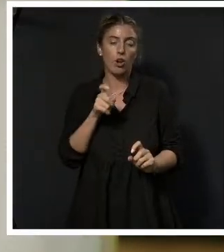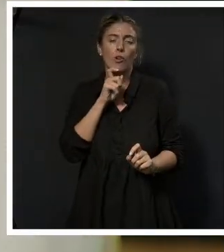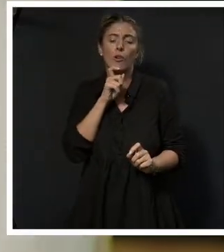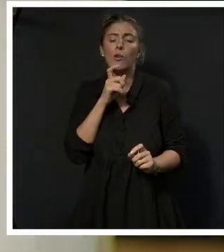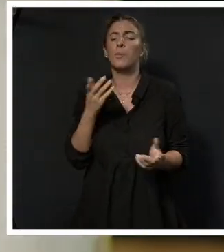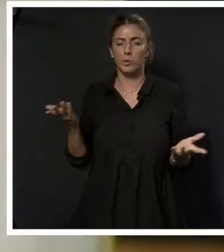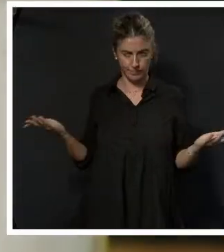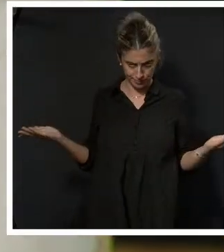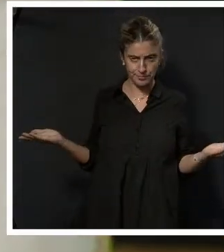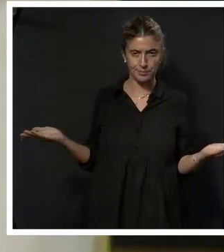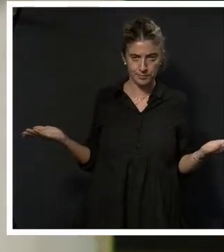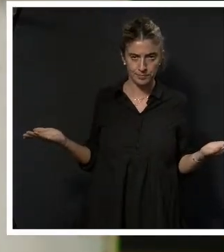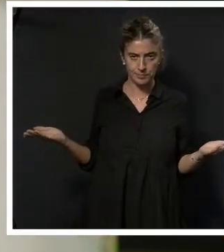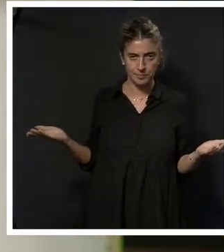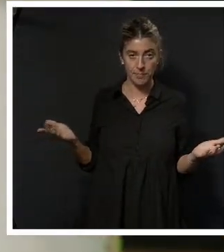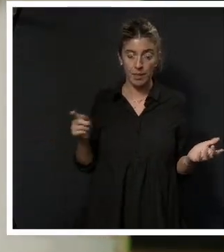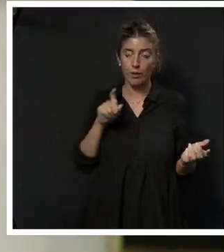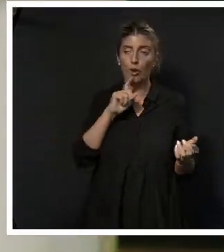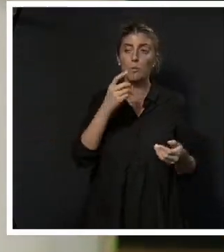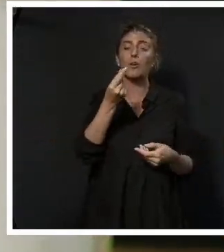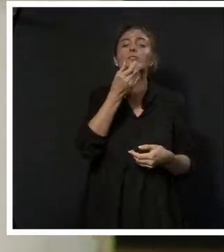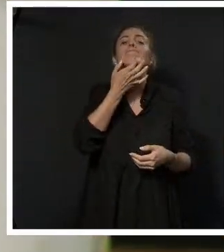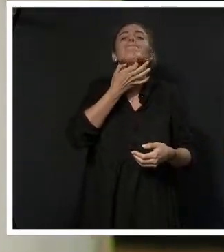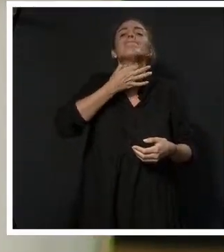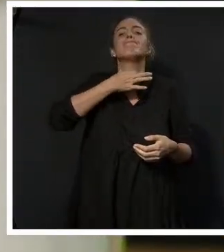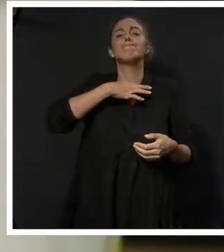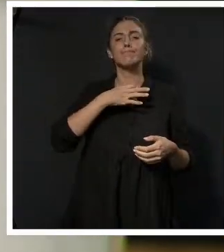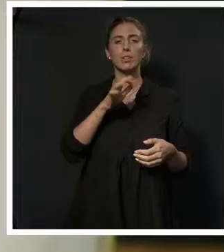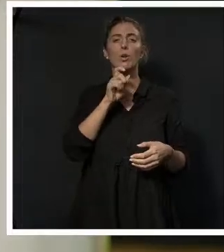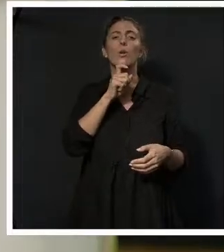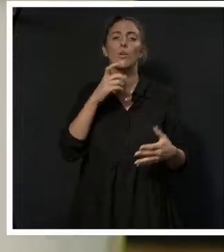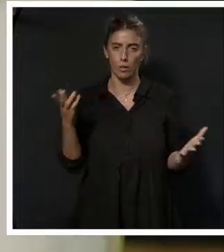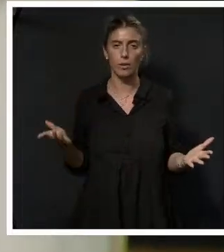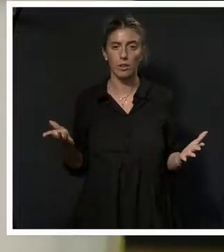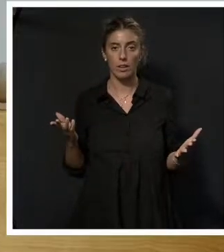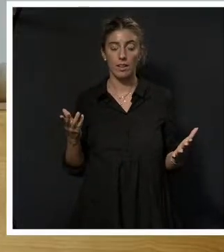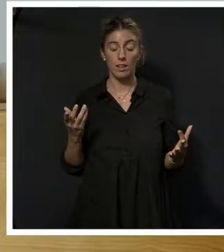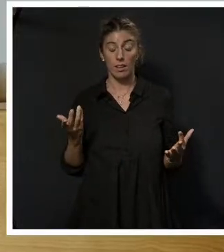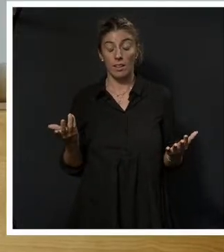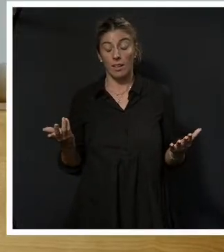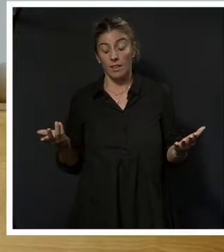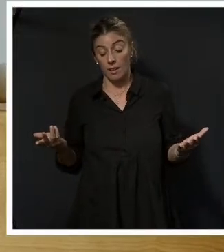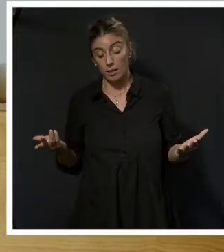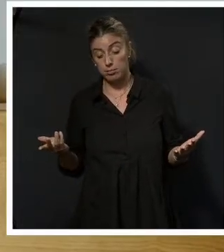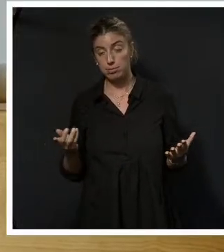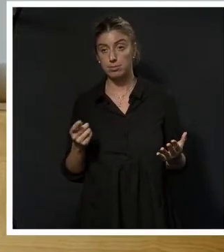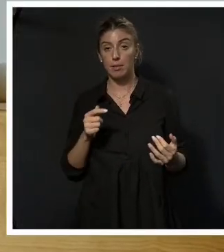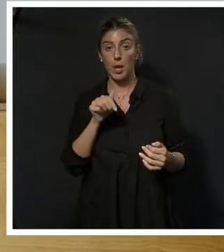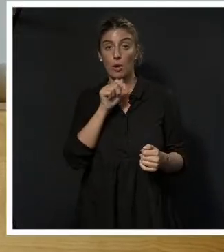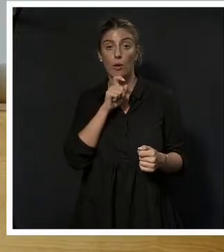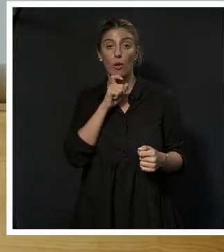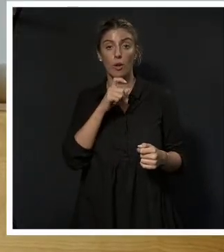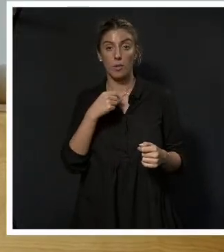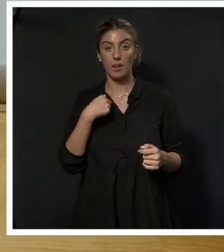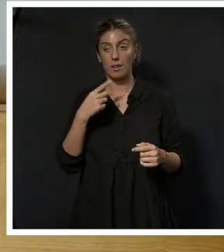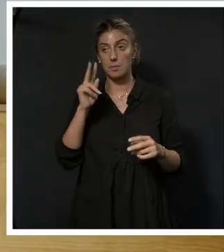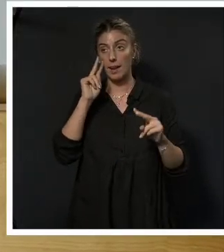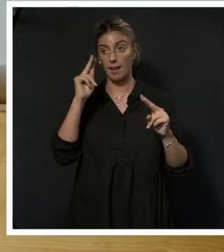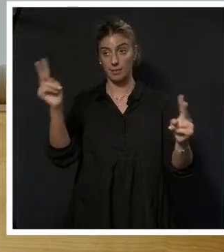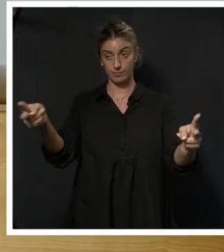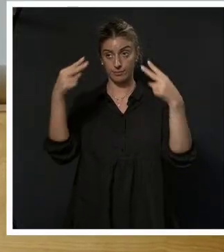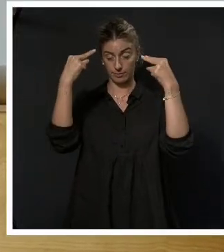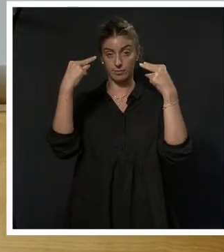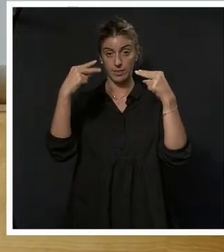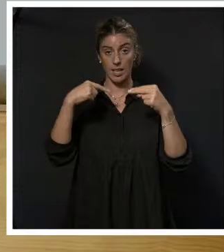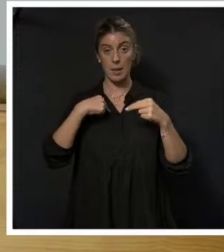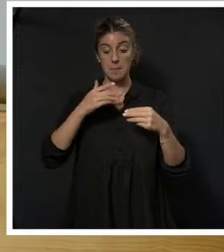pues cómo se digiere Bueno pues haciendo que trabajando para dar visibilidad eh